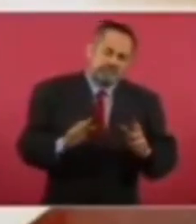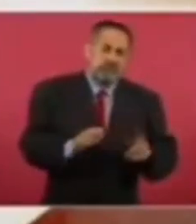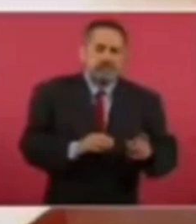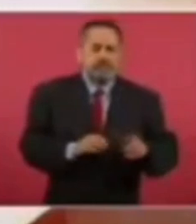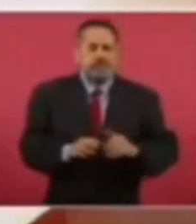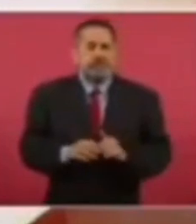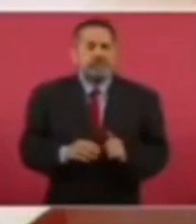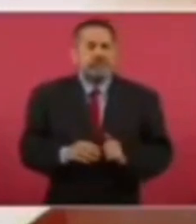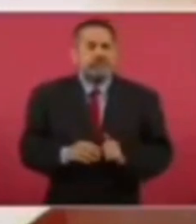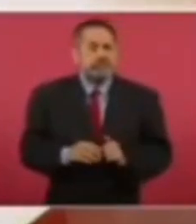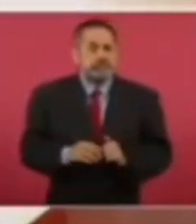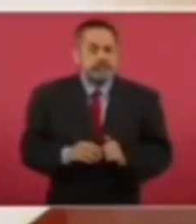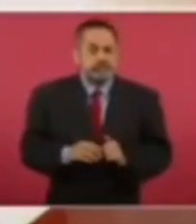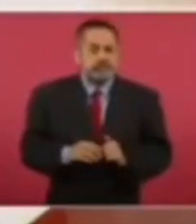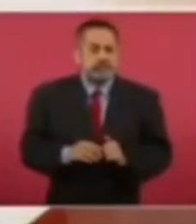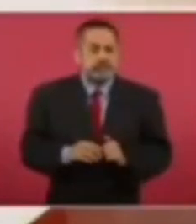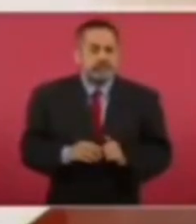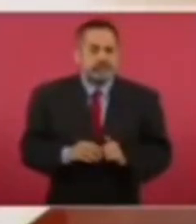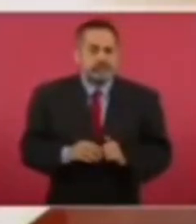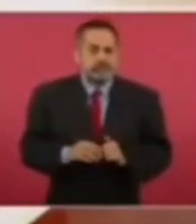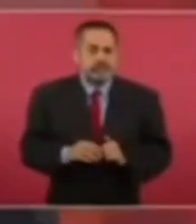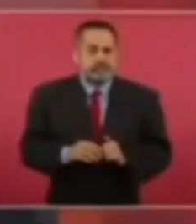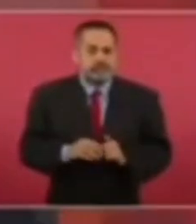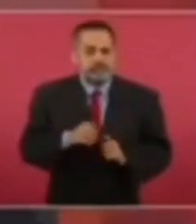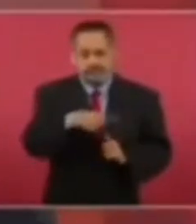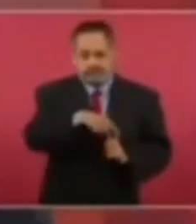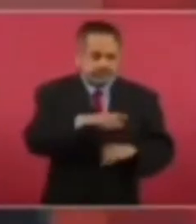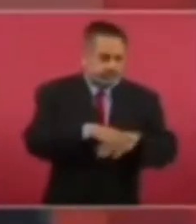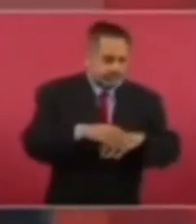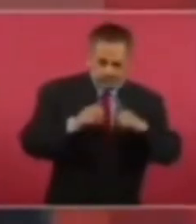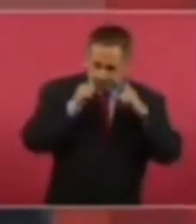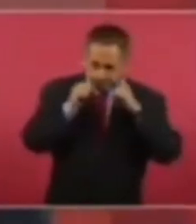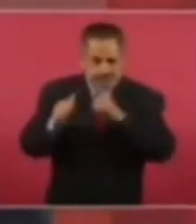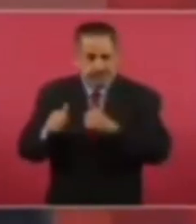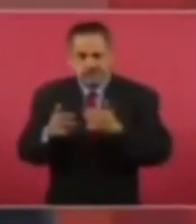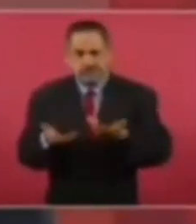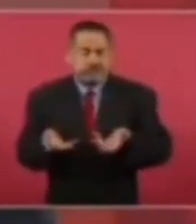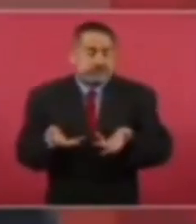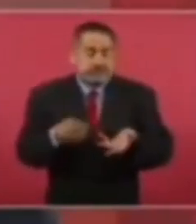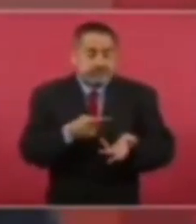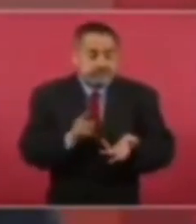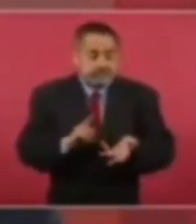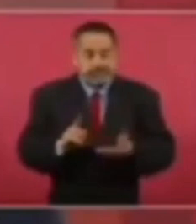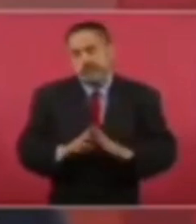pues debería de atendérsele.